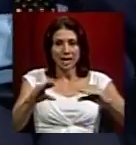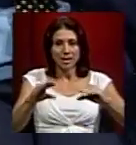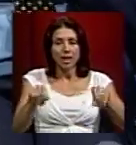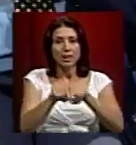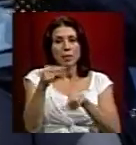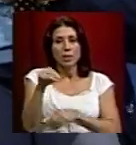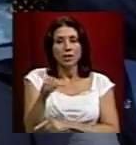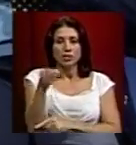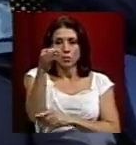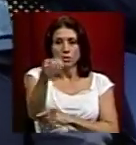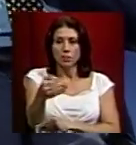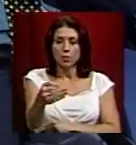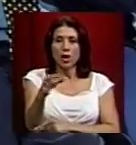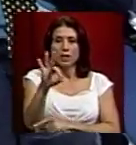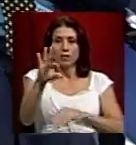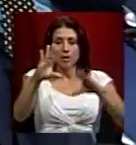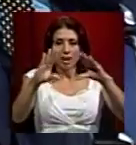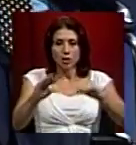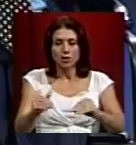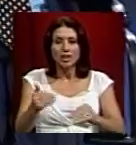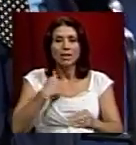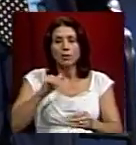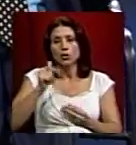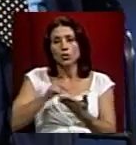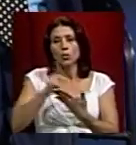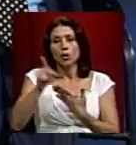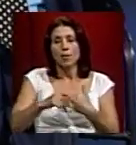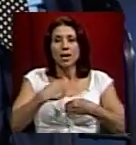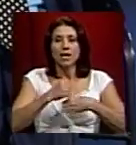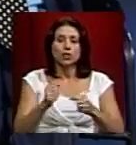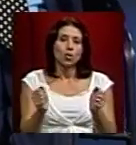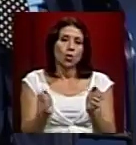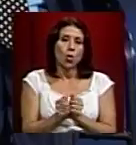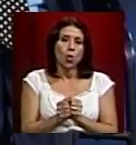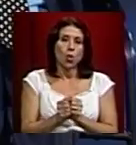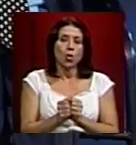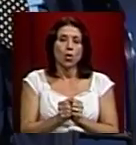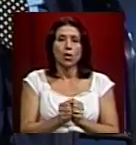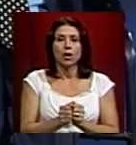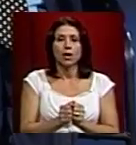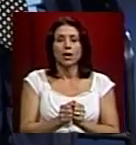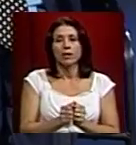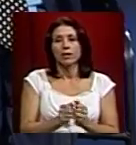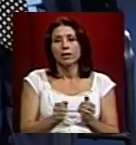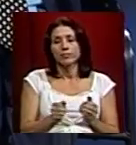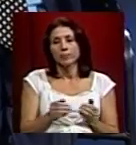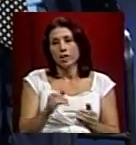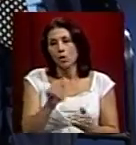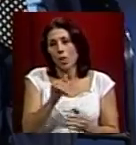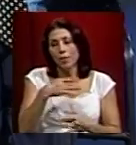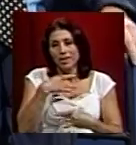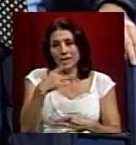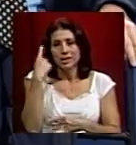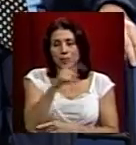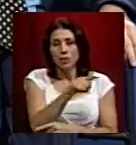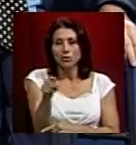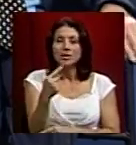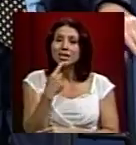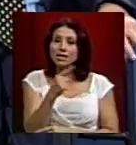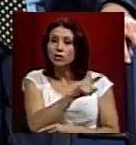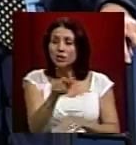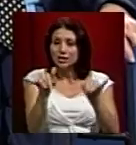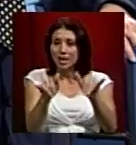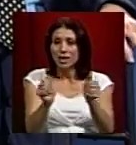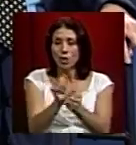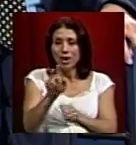próximo miércoles tendremos a las 9 de la noche otro hecho, esperamos igualmente interesante para ustedes, y decirles que se queden